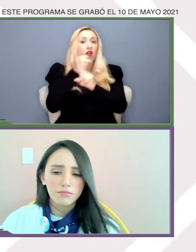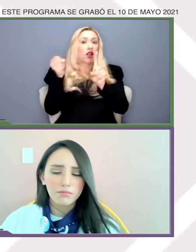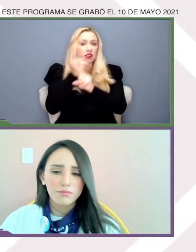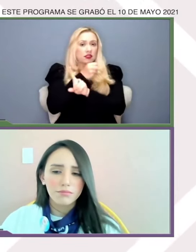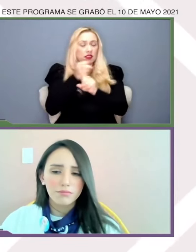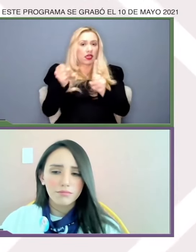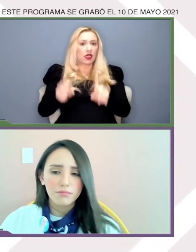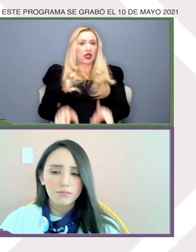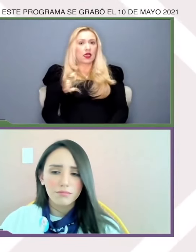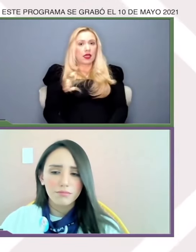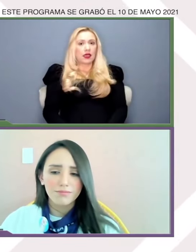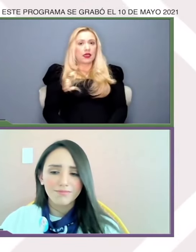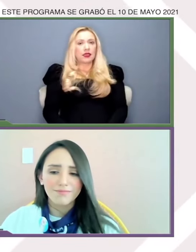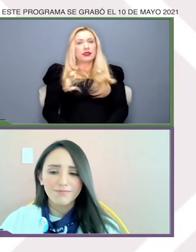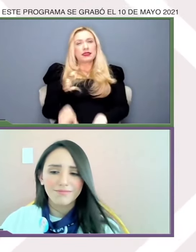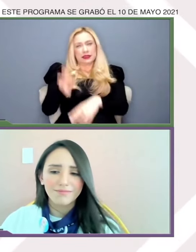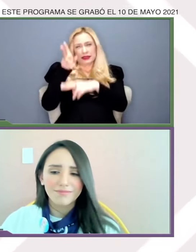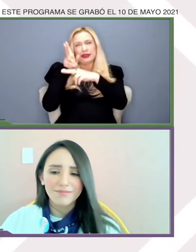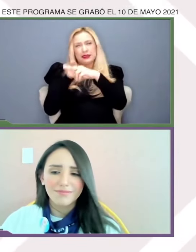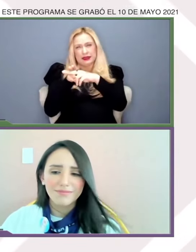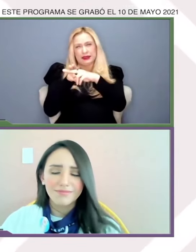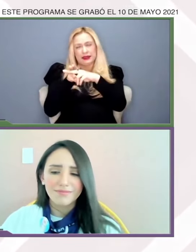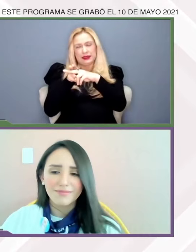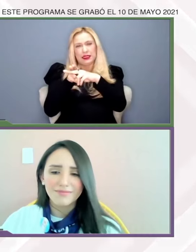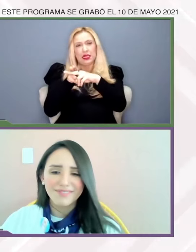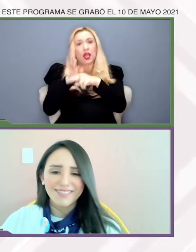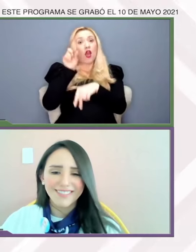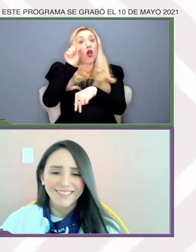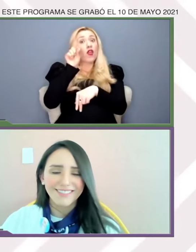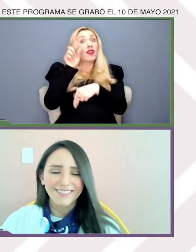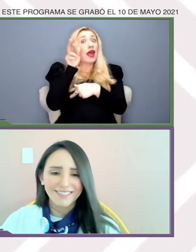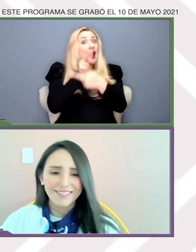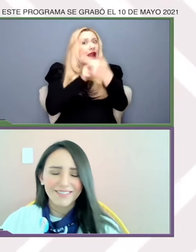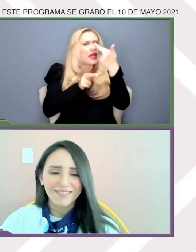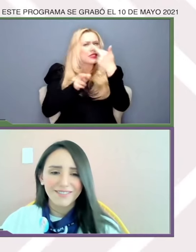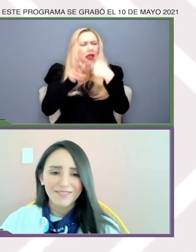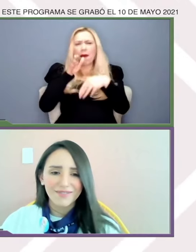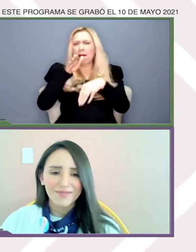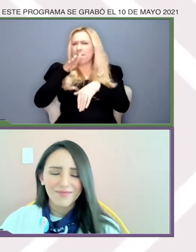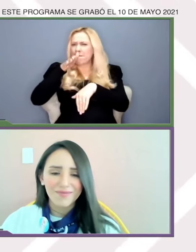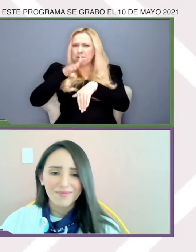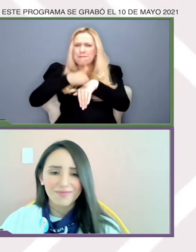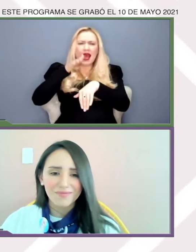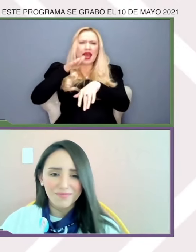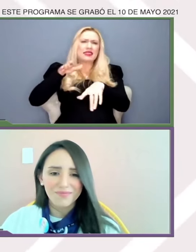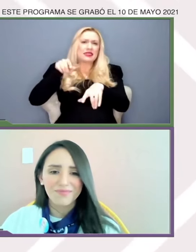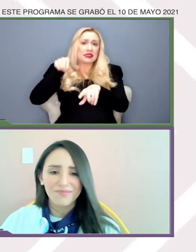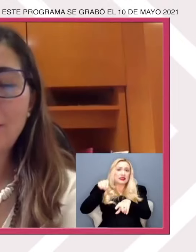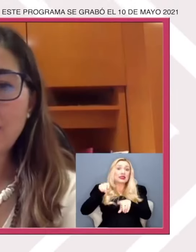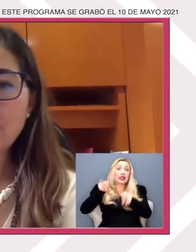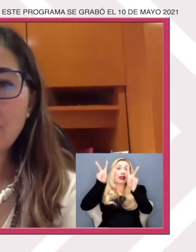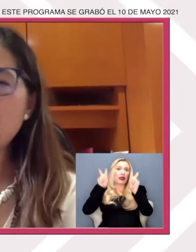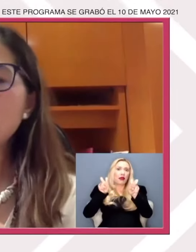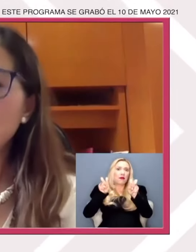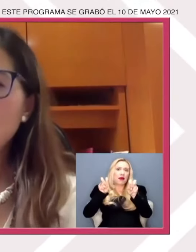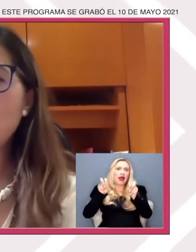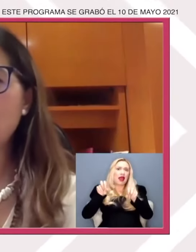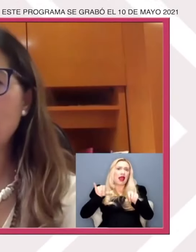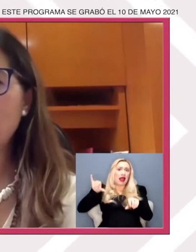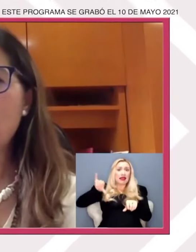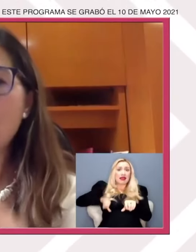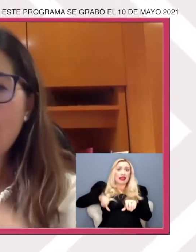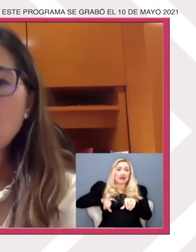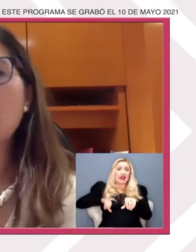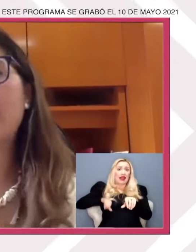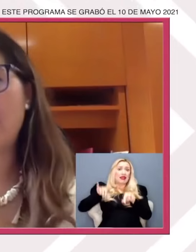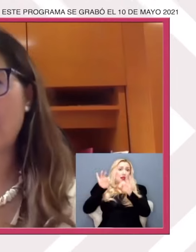ya Tenemos después que hacer supongo una que... pausa. Pero ahorita regresando, vamos a retomar un poco ese tema porque me parece que es muy